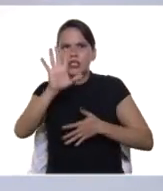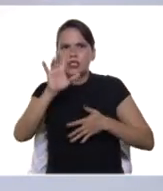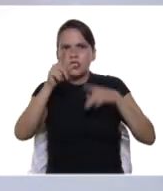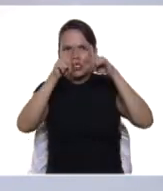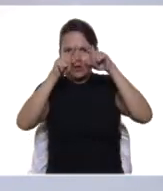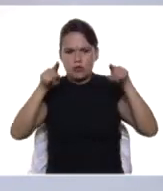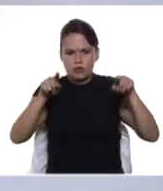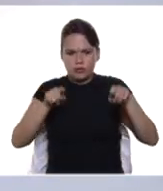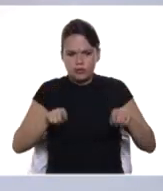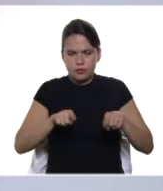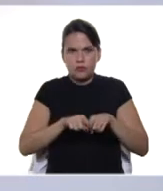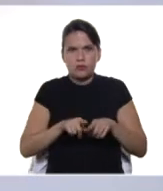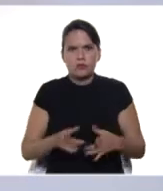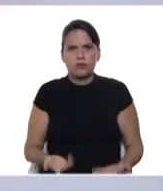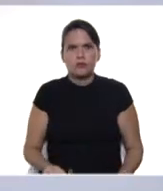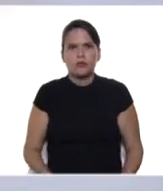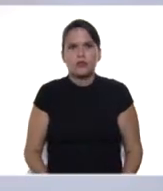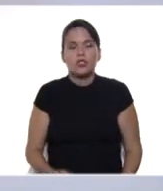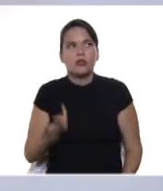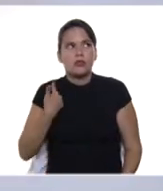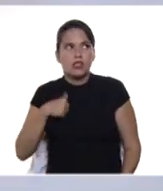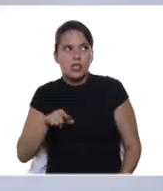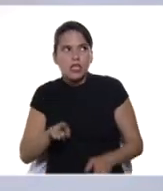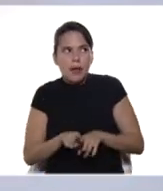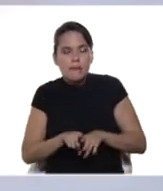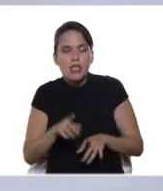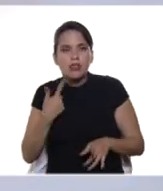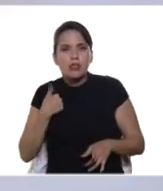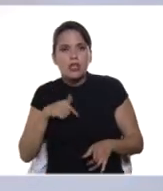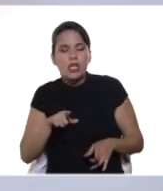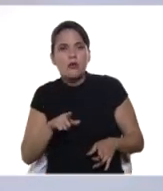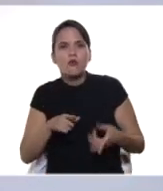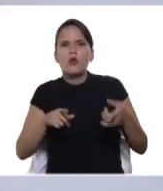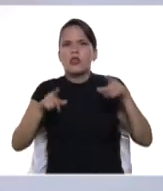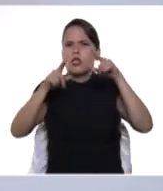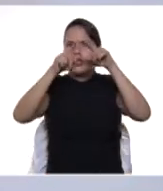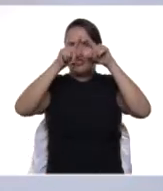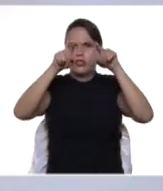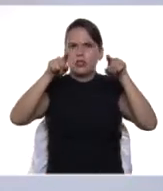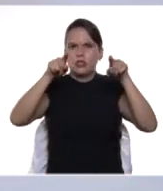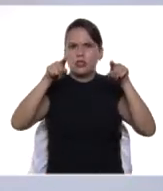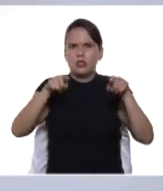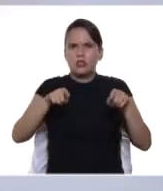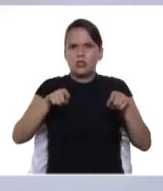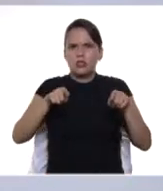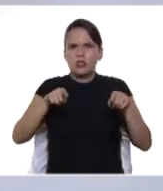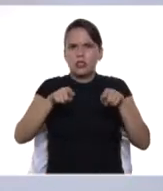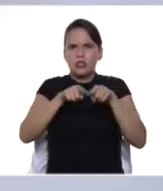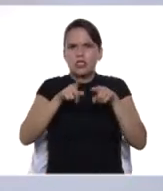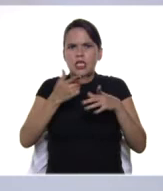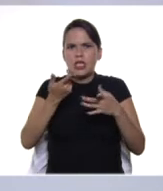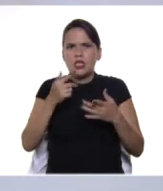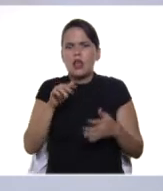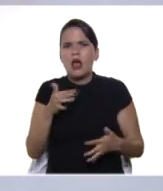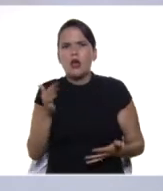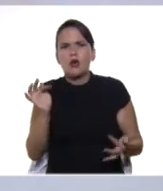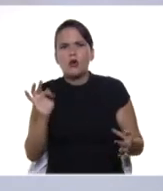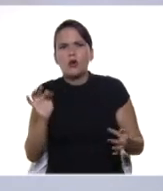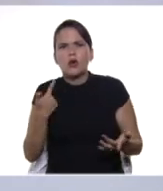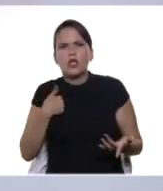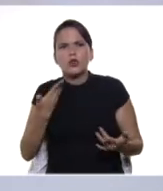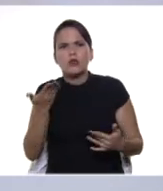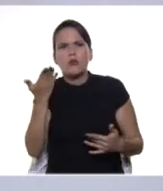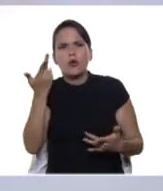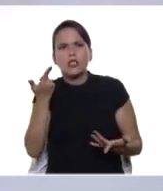hexágono, que es muy importante en la industria química. Pertenece a un conjunto